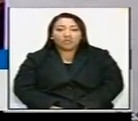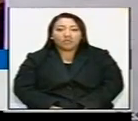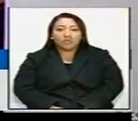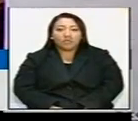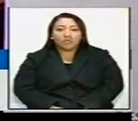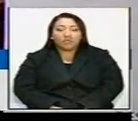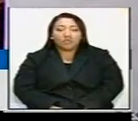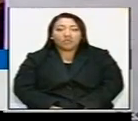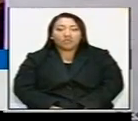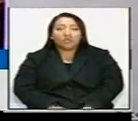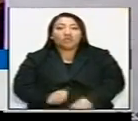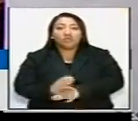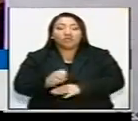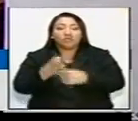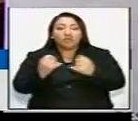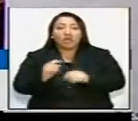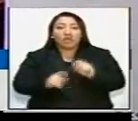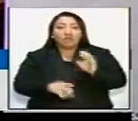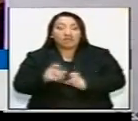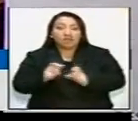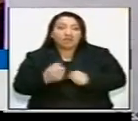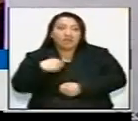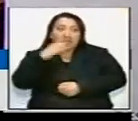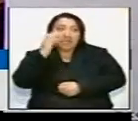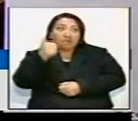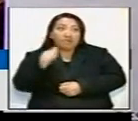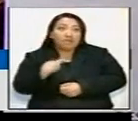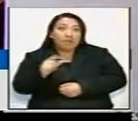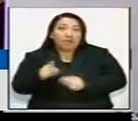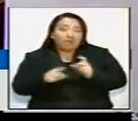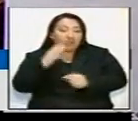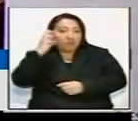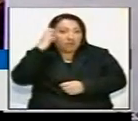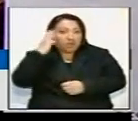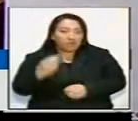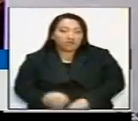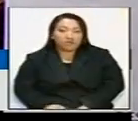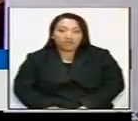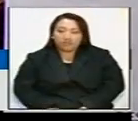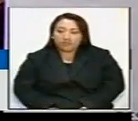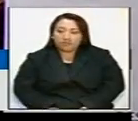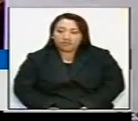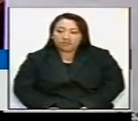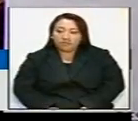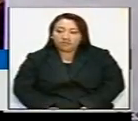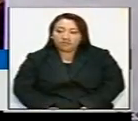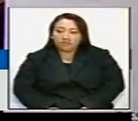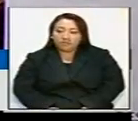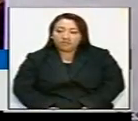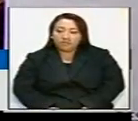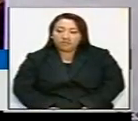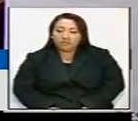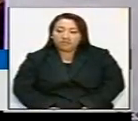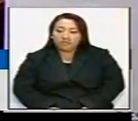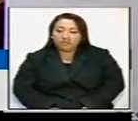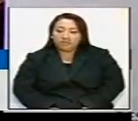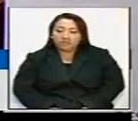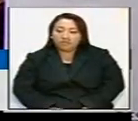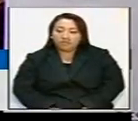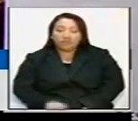alguna razón, no siempre va a creer lo que dicen los políticos. Entonces podía creer